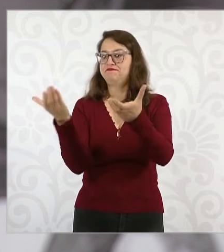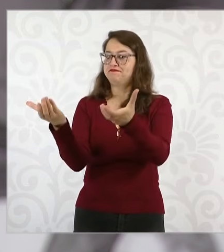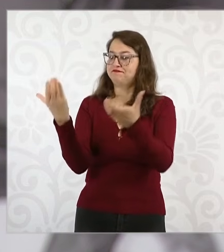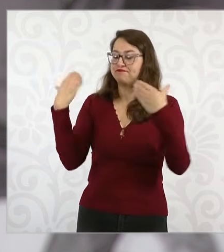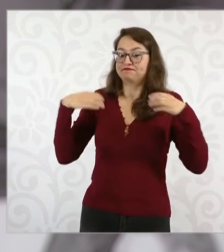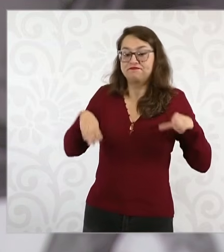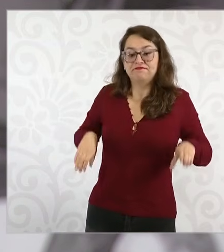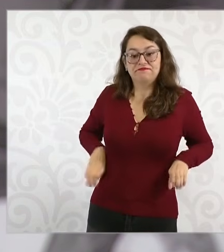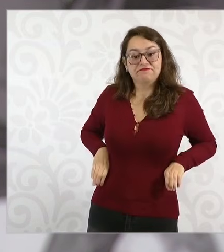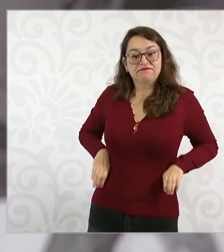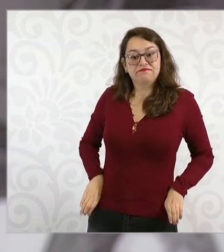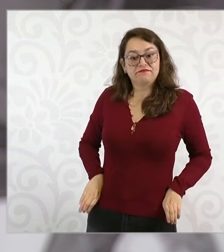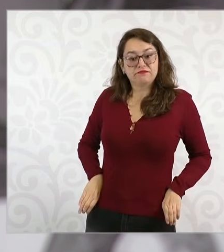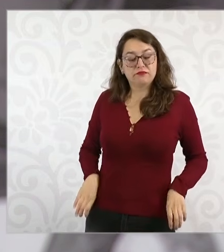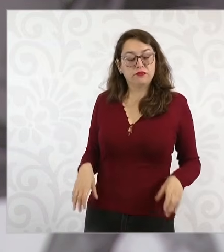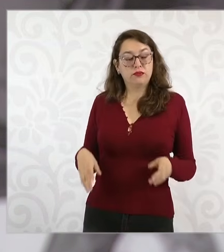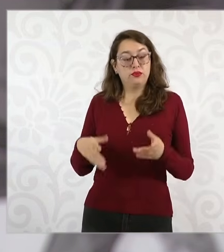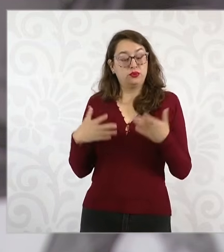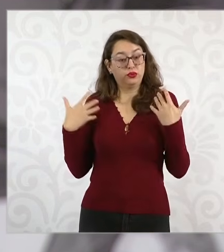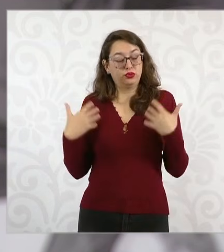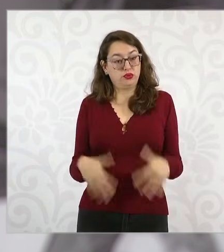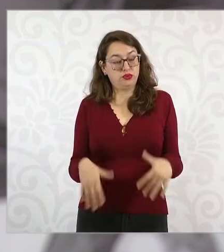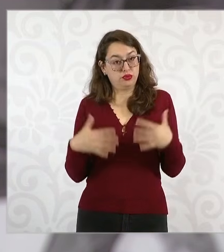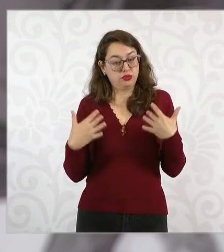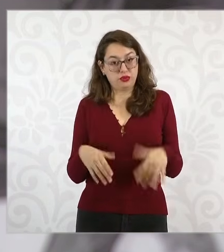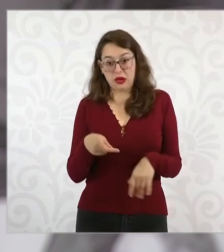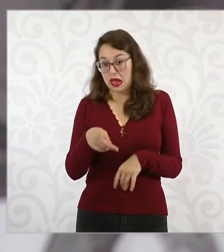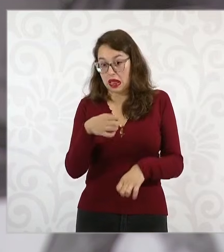y a algunas otras personas, incluso